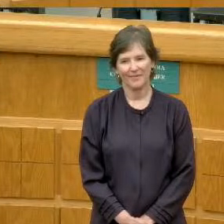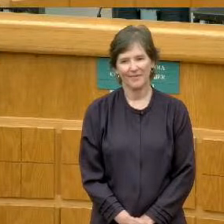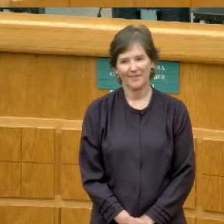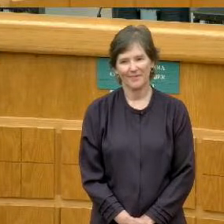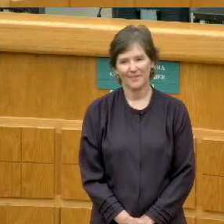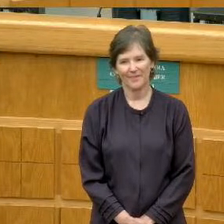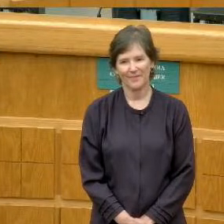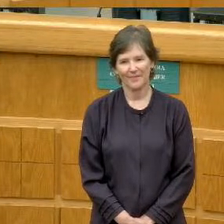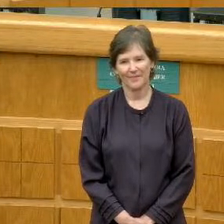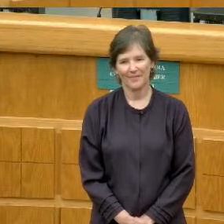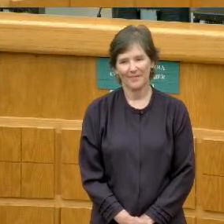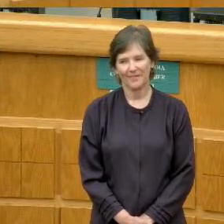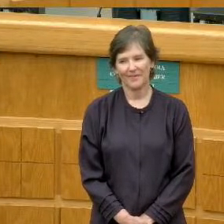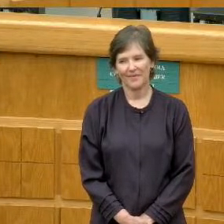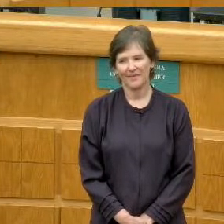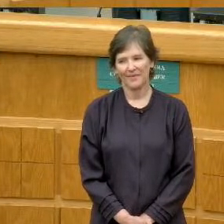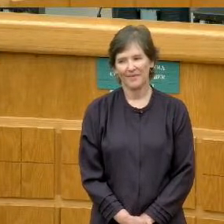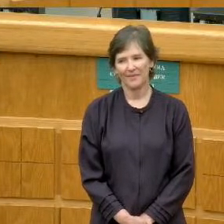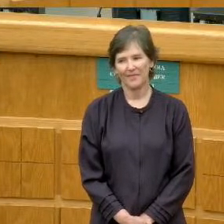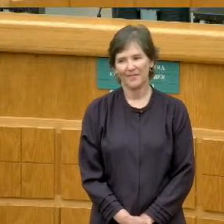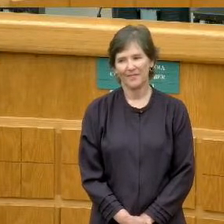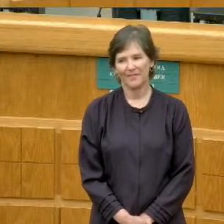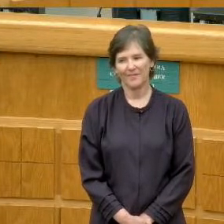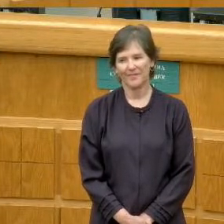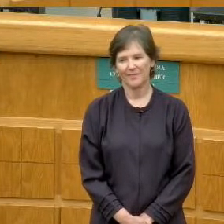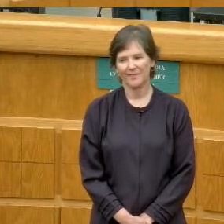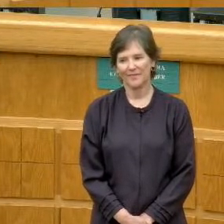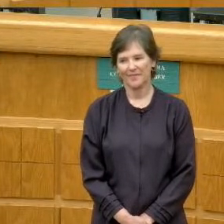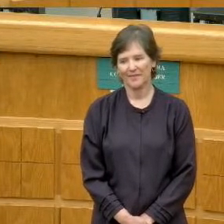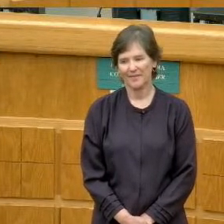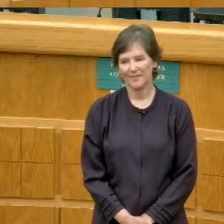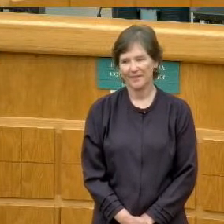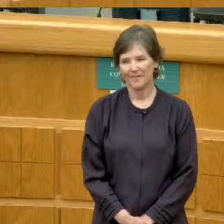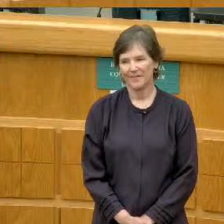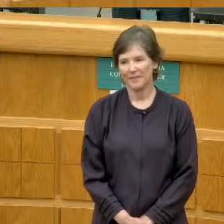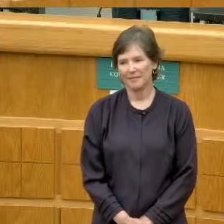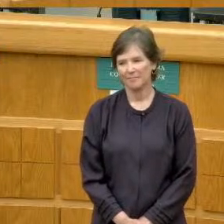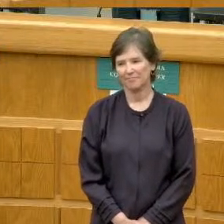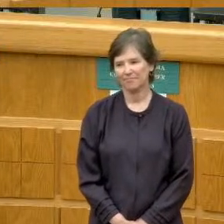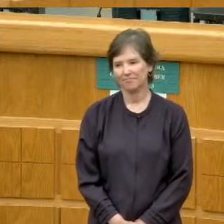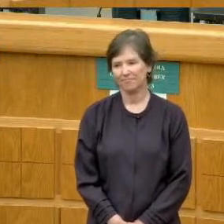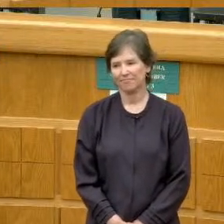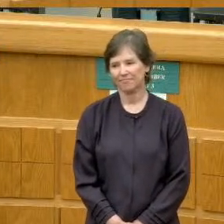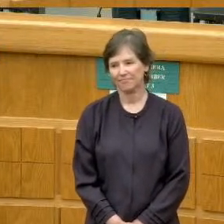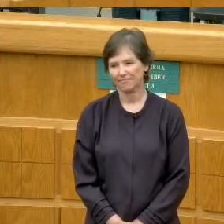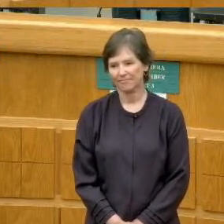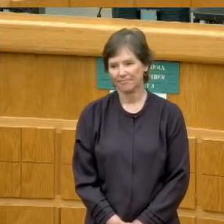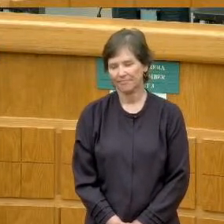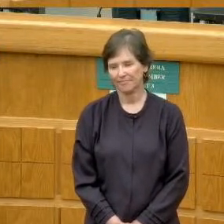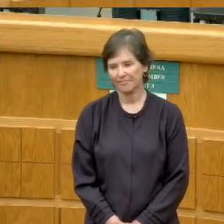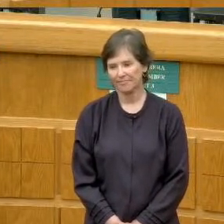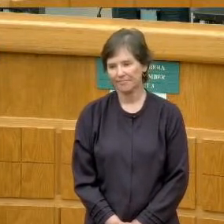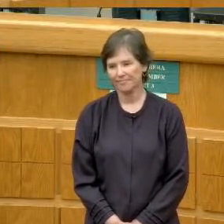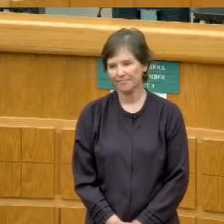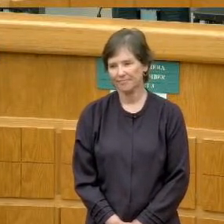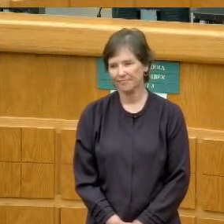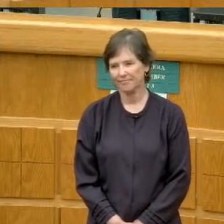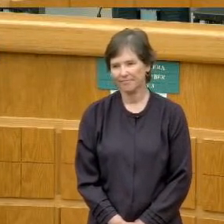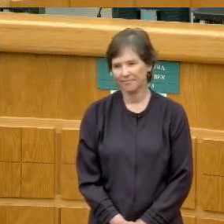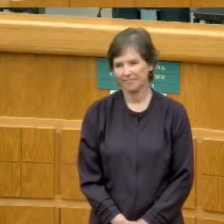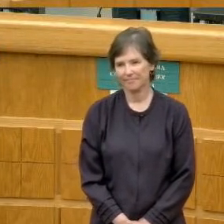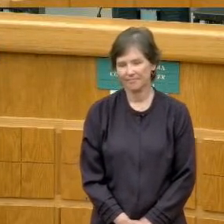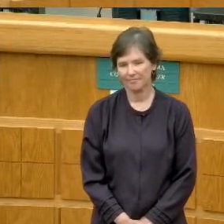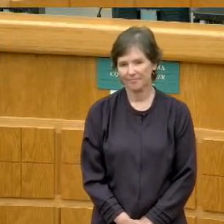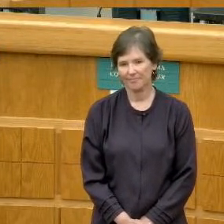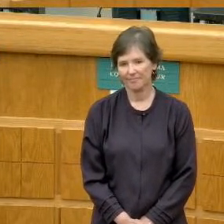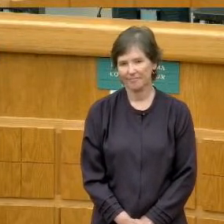móvil para vacunar a los estudiantes. El 5 de agosto en la preparatoria de Banquete de 2 a 4 de la tarde. El 6 de